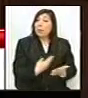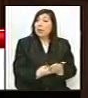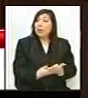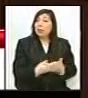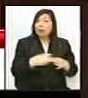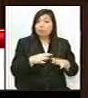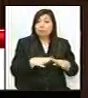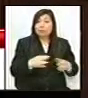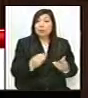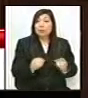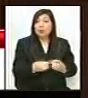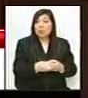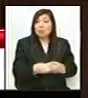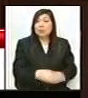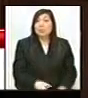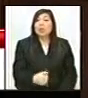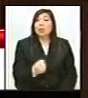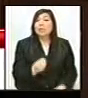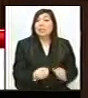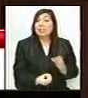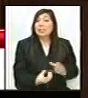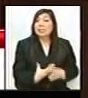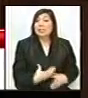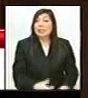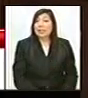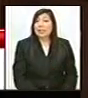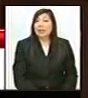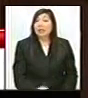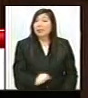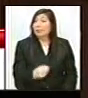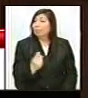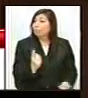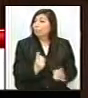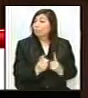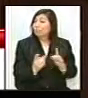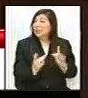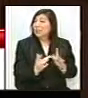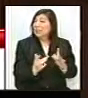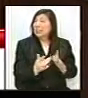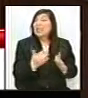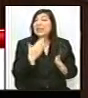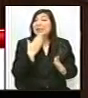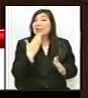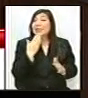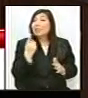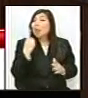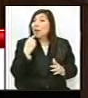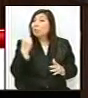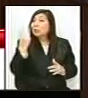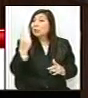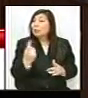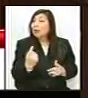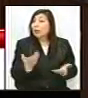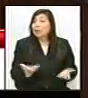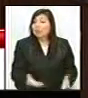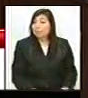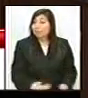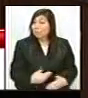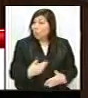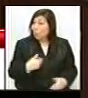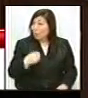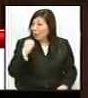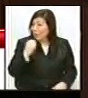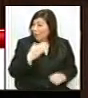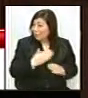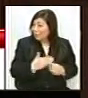la audiencia ante la subcomisión del 11 de septiembre si es que no se nos identificó quién es este señor? Se ha vulnerado nuestro derecho a